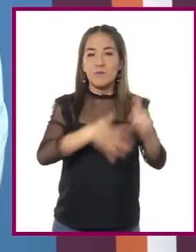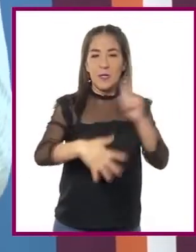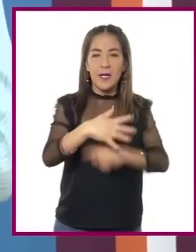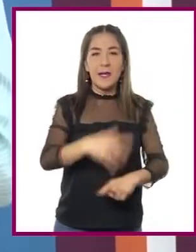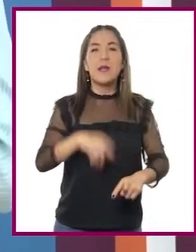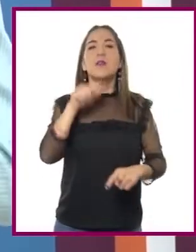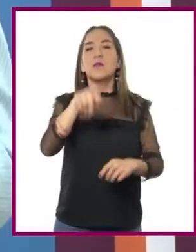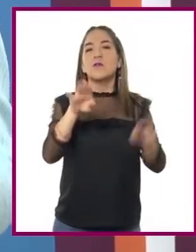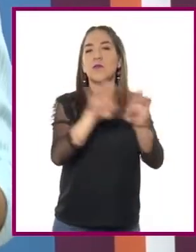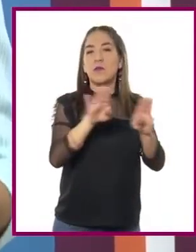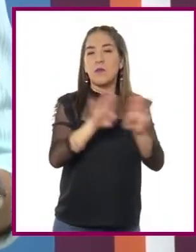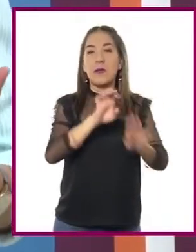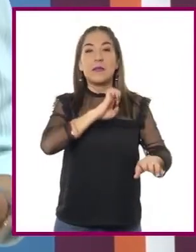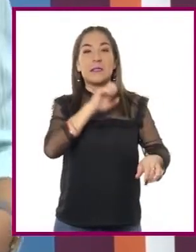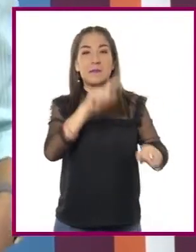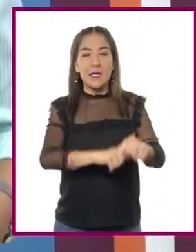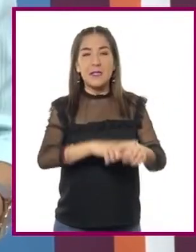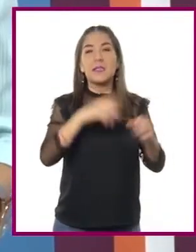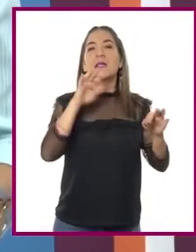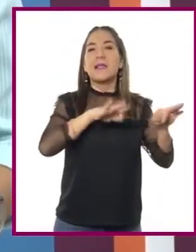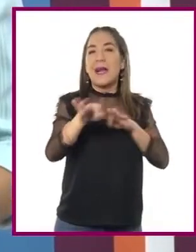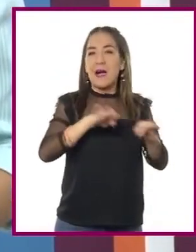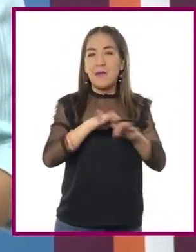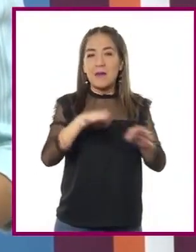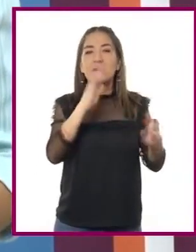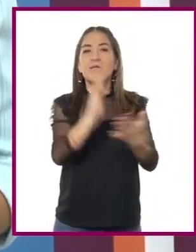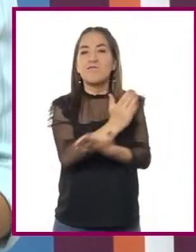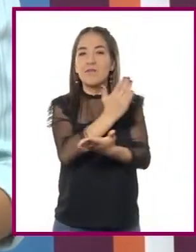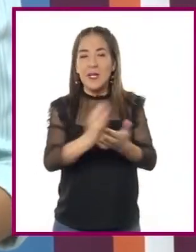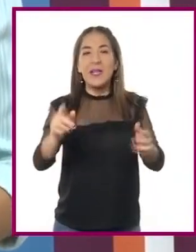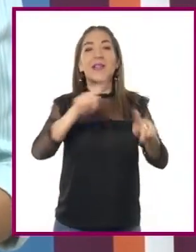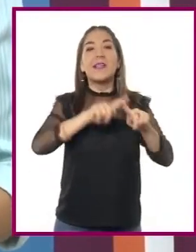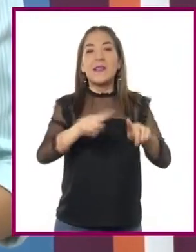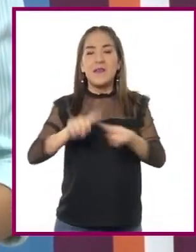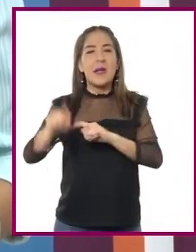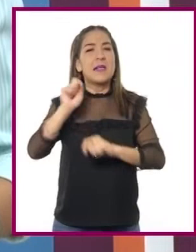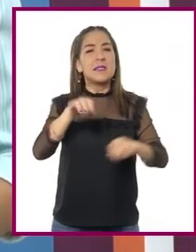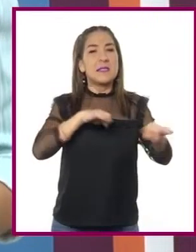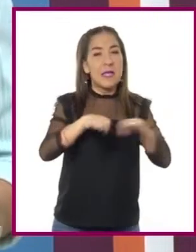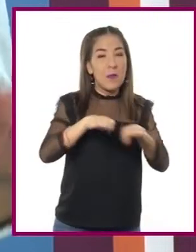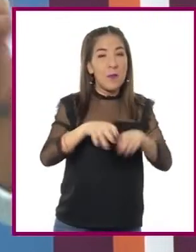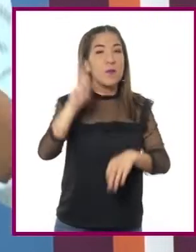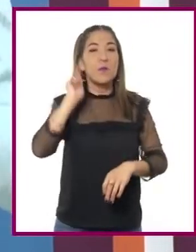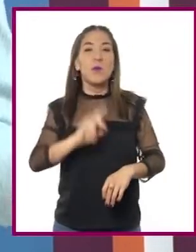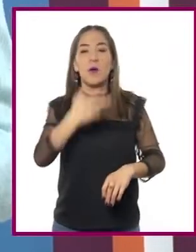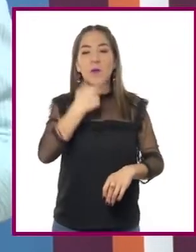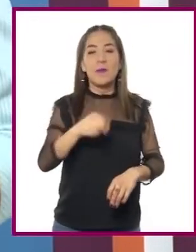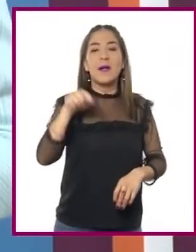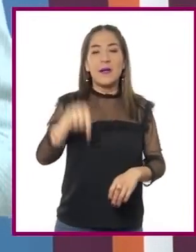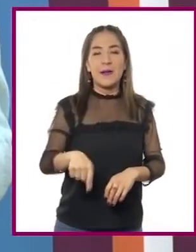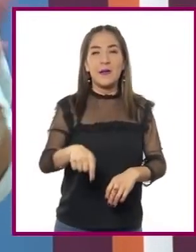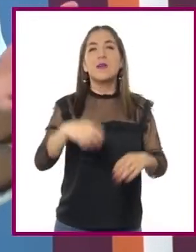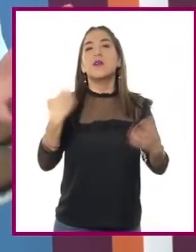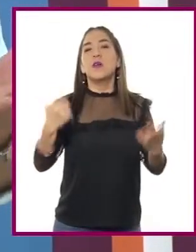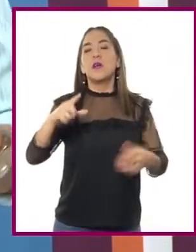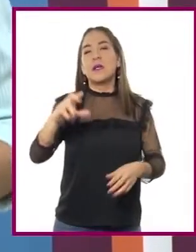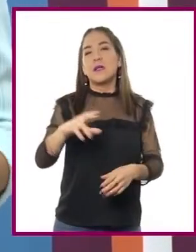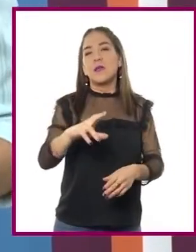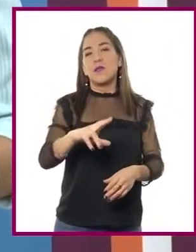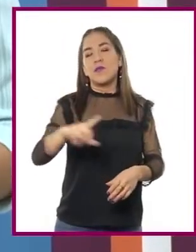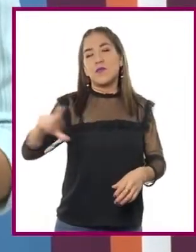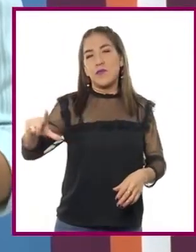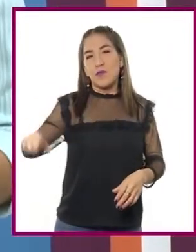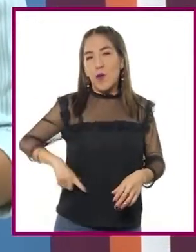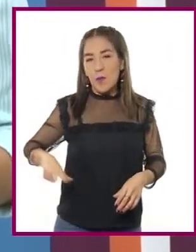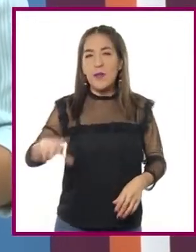su clasificación, atribuciones y las diferencias entre ser trabajador o trabajadora del ámbito privado, así como